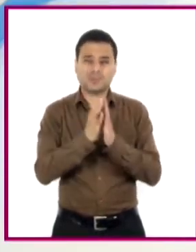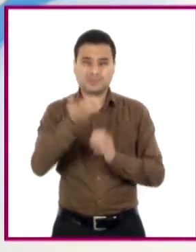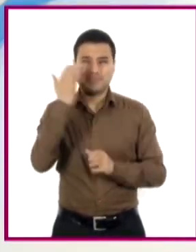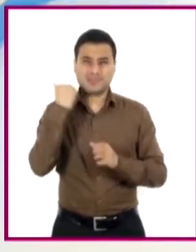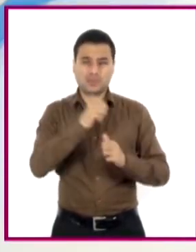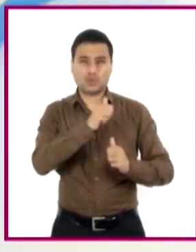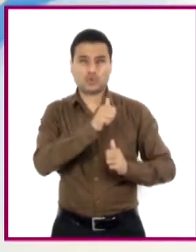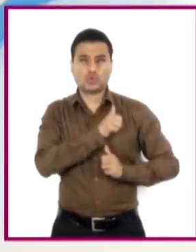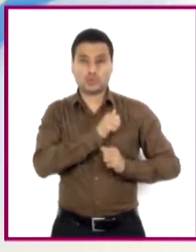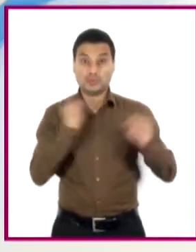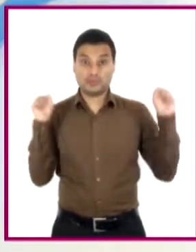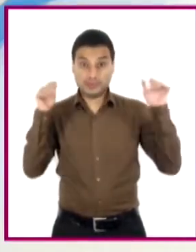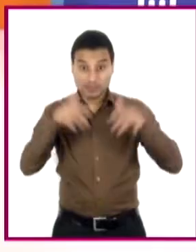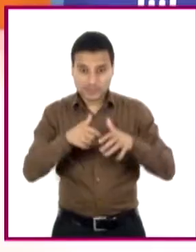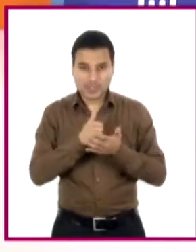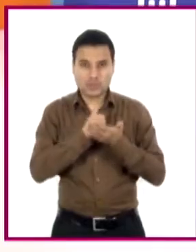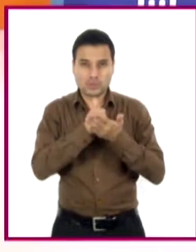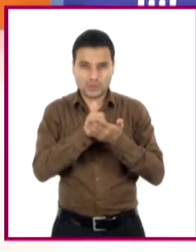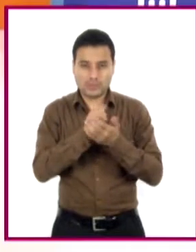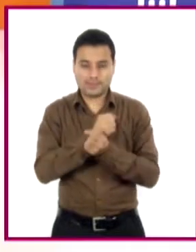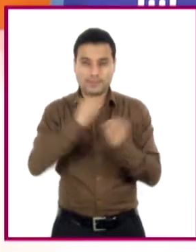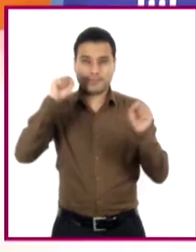las cadenas que los oprimen.